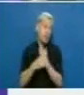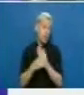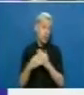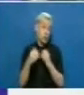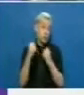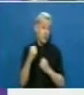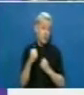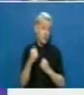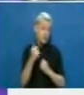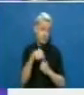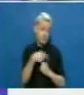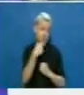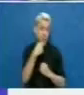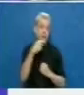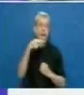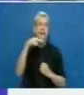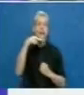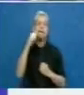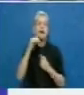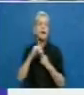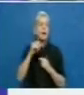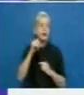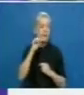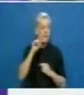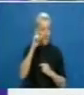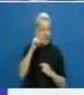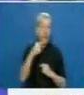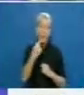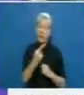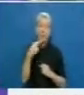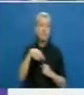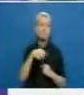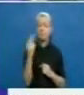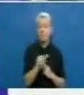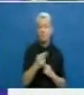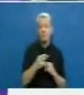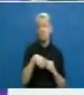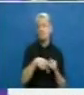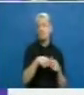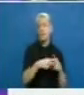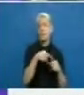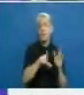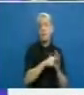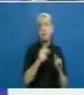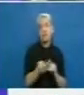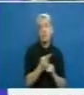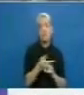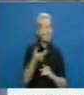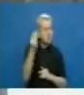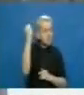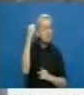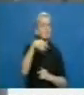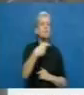Mendoza, Enrique Baquié, ya demostró que no sirvió. A Mendoza le generó muchos perjuicios, Mendoza fue con un juicio hacia la Nación, a